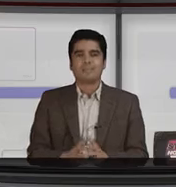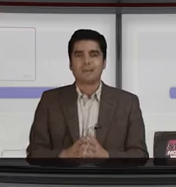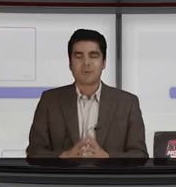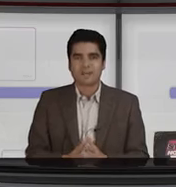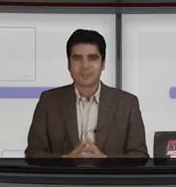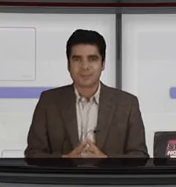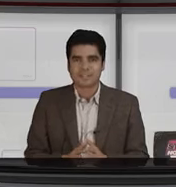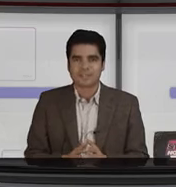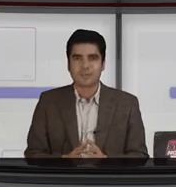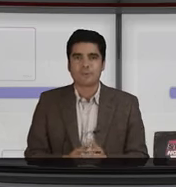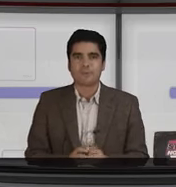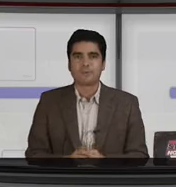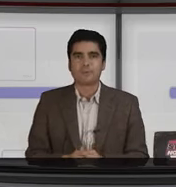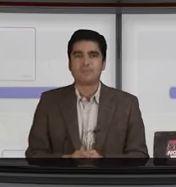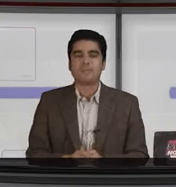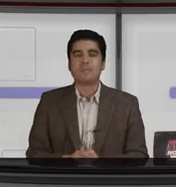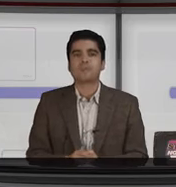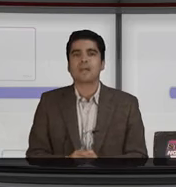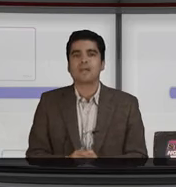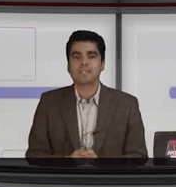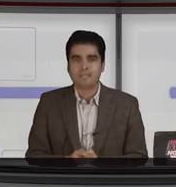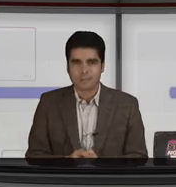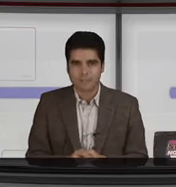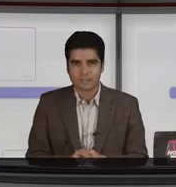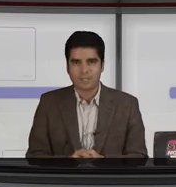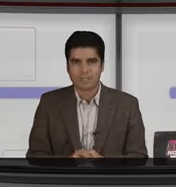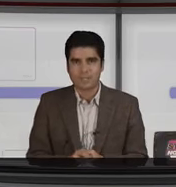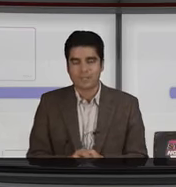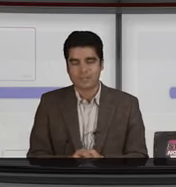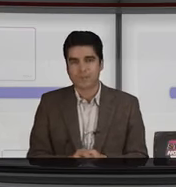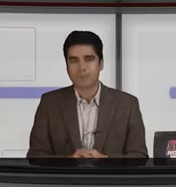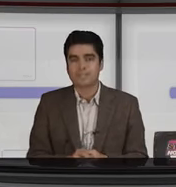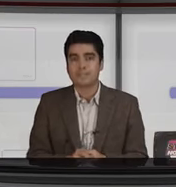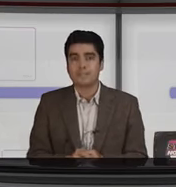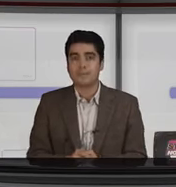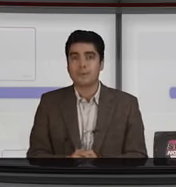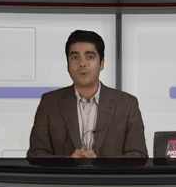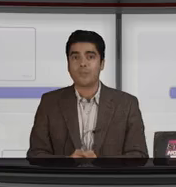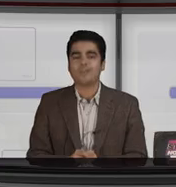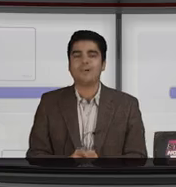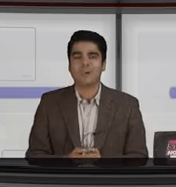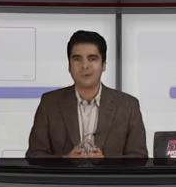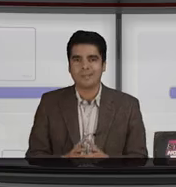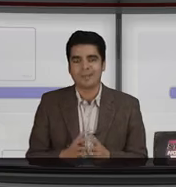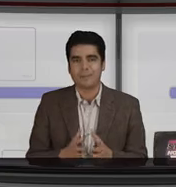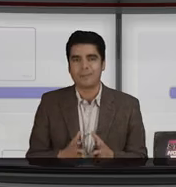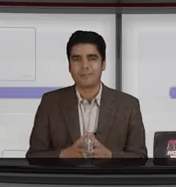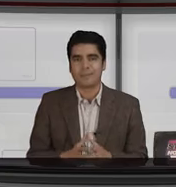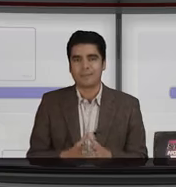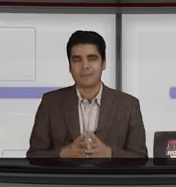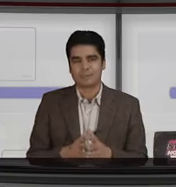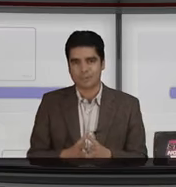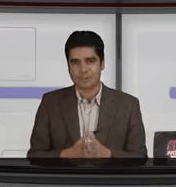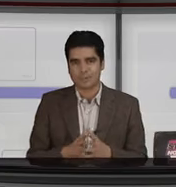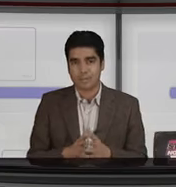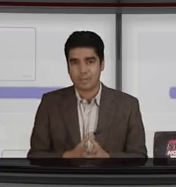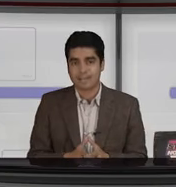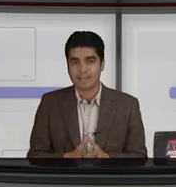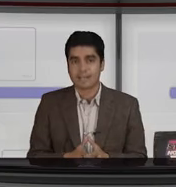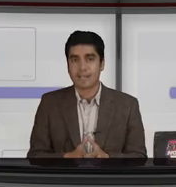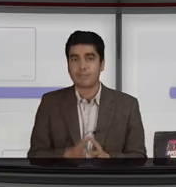Hola, ¿qué tal? Muy buenas noches, amable auditorio. Bienvenidos a STV Noticias. Yo soy Luis Castillo y hoy le doy la bienvenida a nuestros